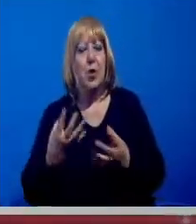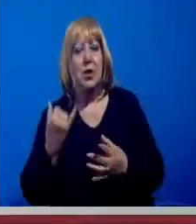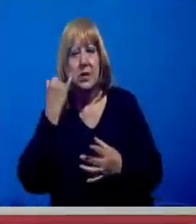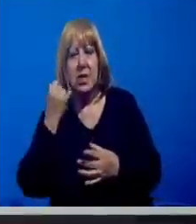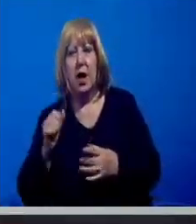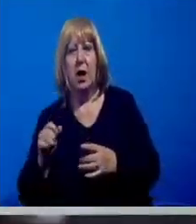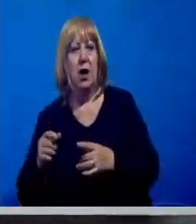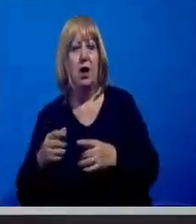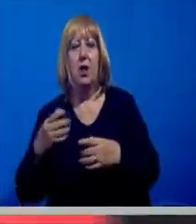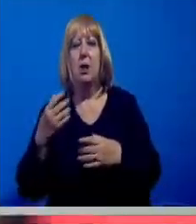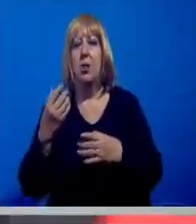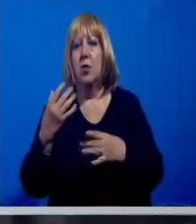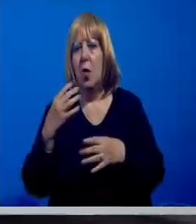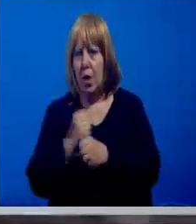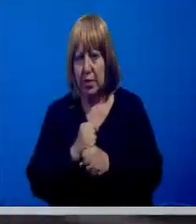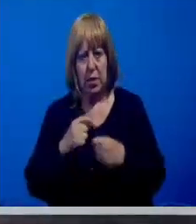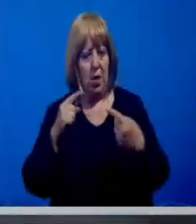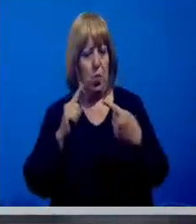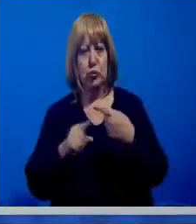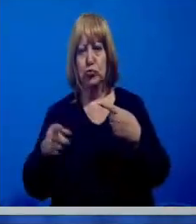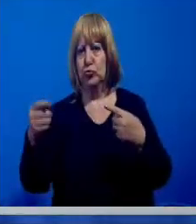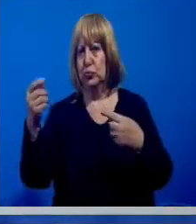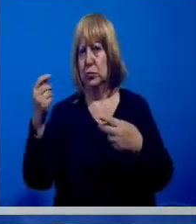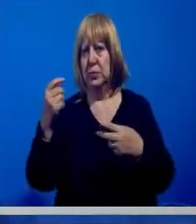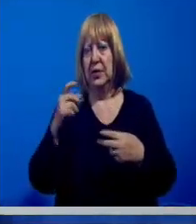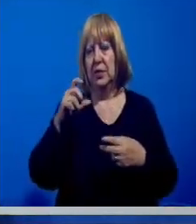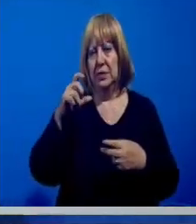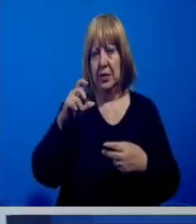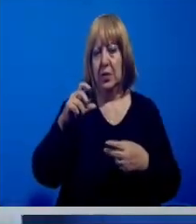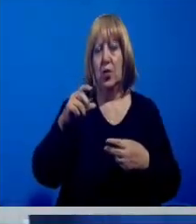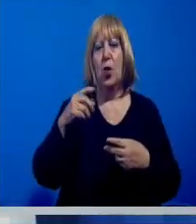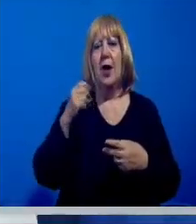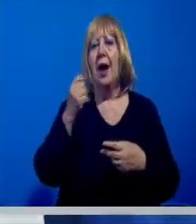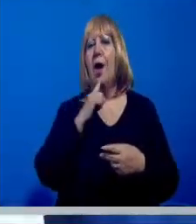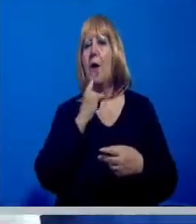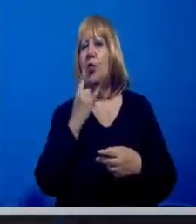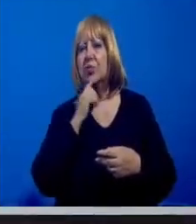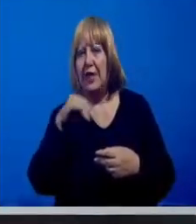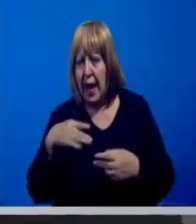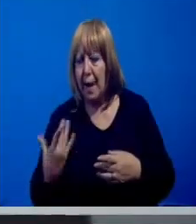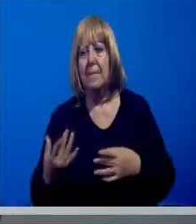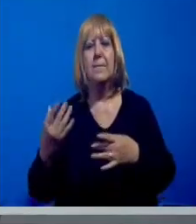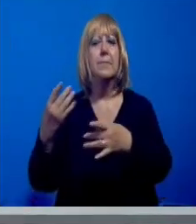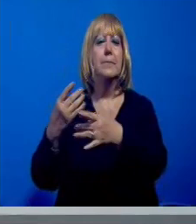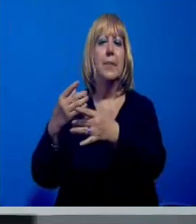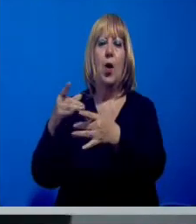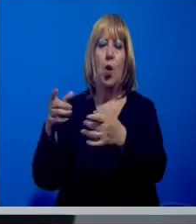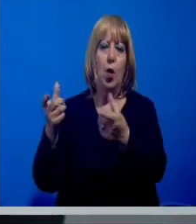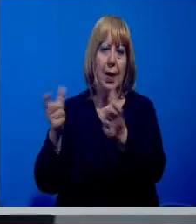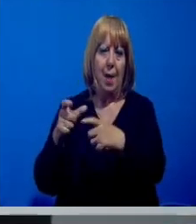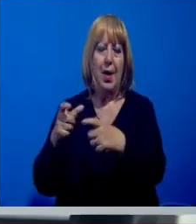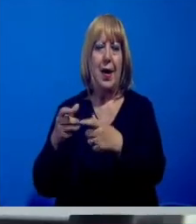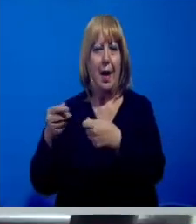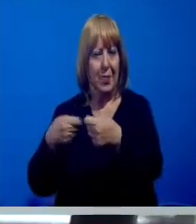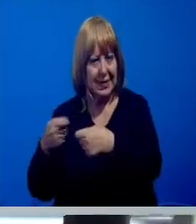movilidad, con la empresa de transporte de Mendoza, la STM, con Nautan, la cámara empresaria, y